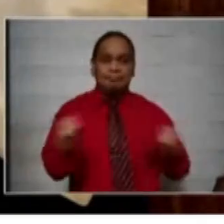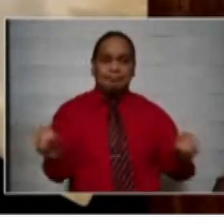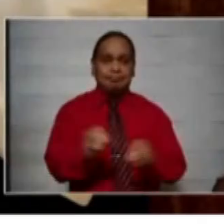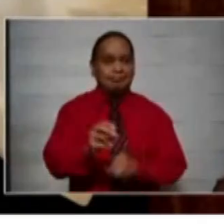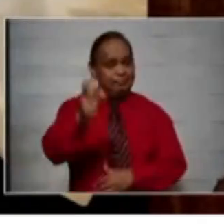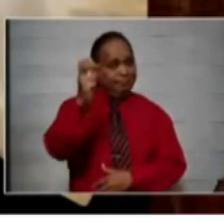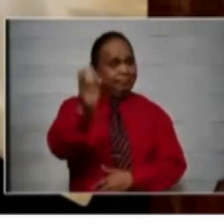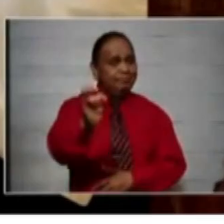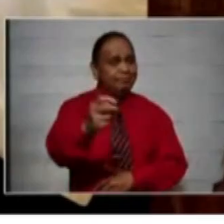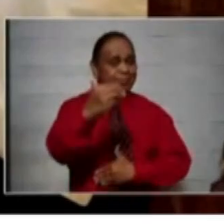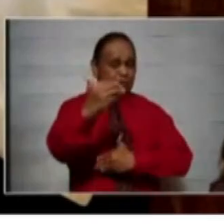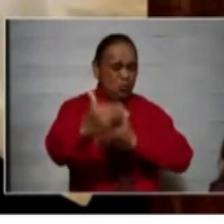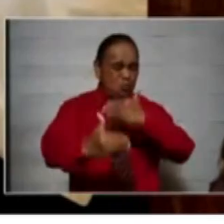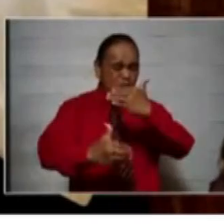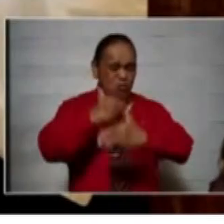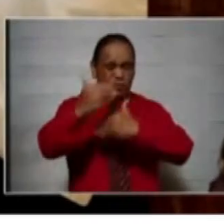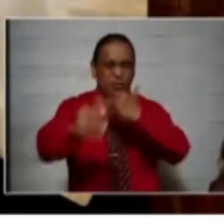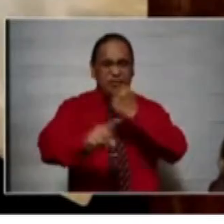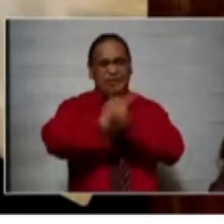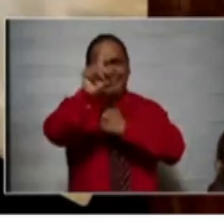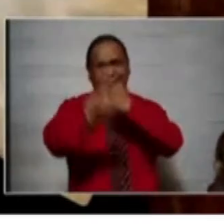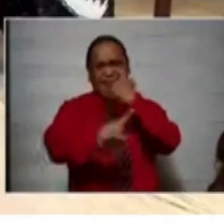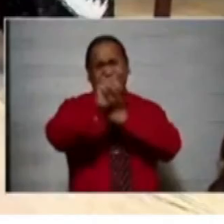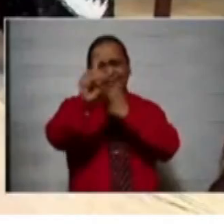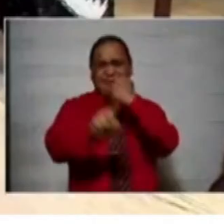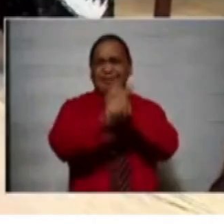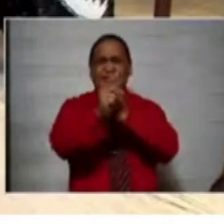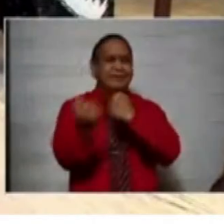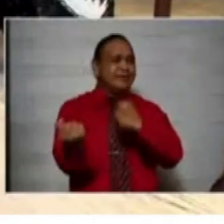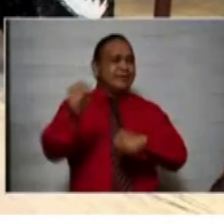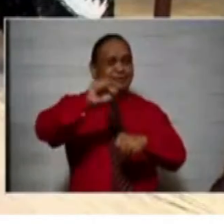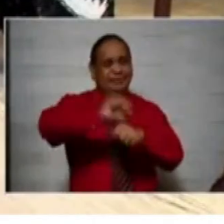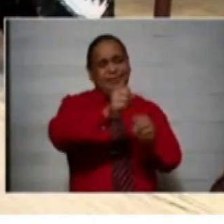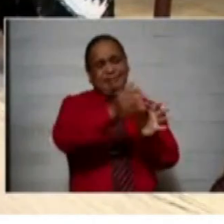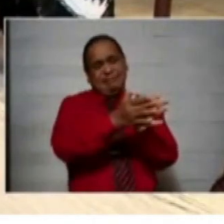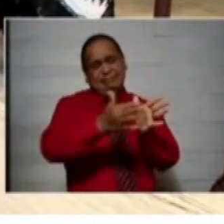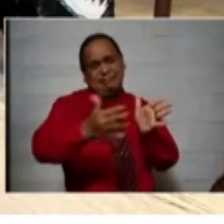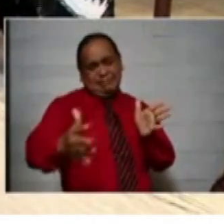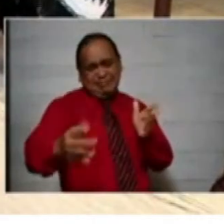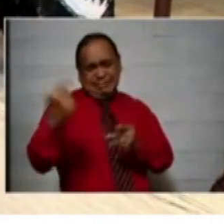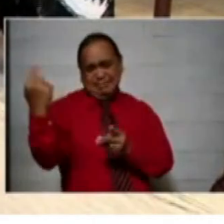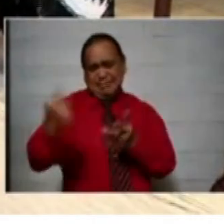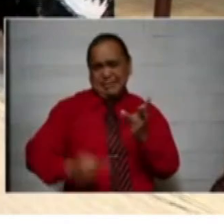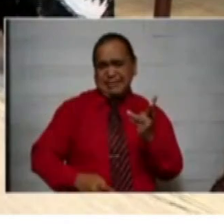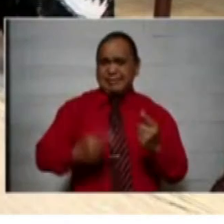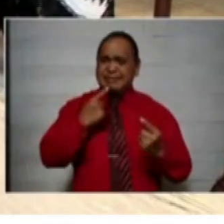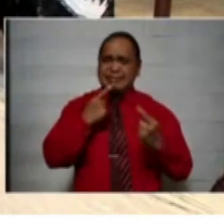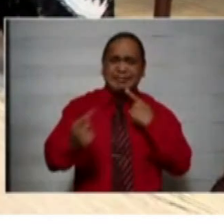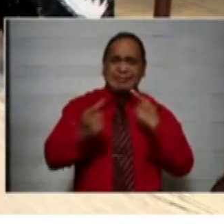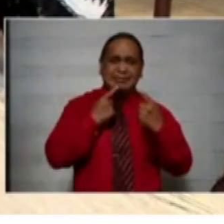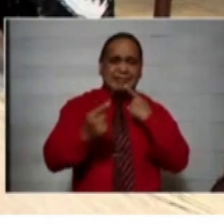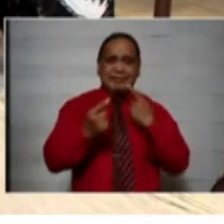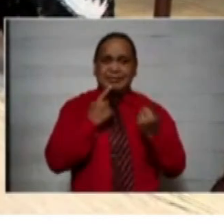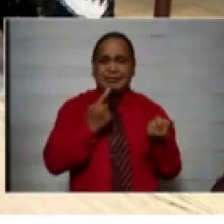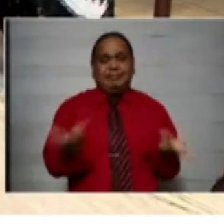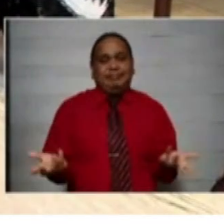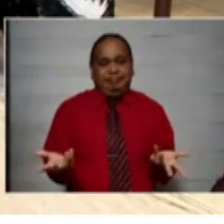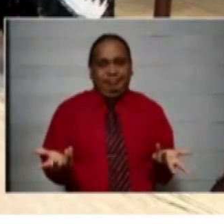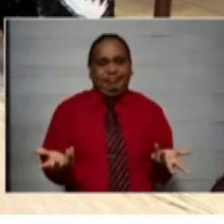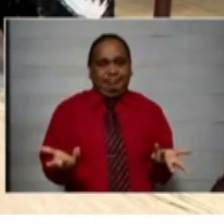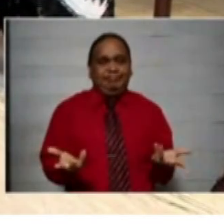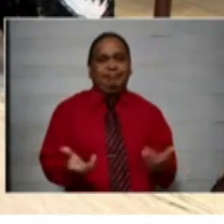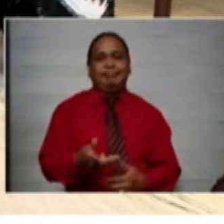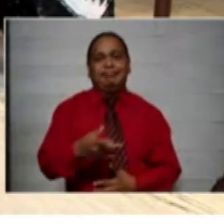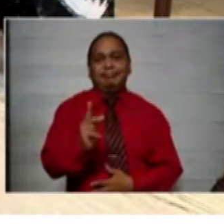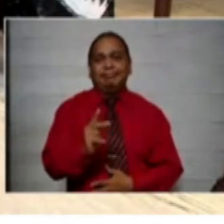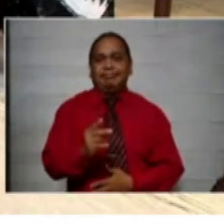bueno entonces toda una semana de trending topics y se puso muy divertido en parte quieren tejer una